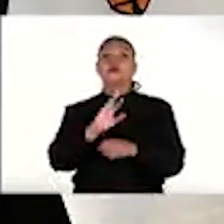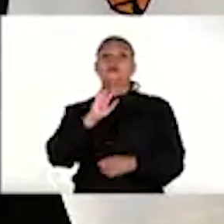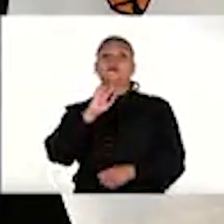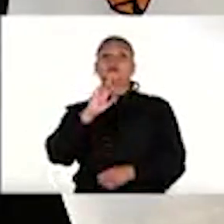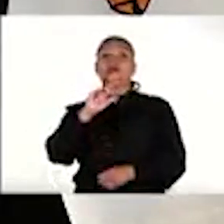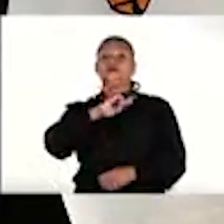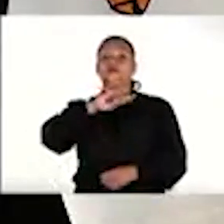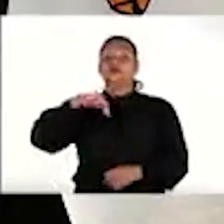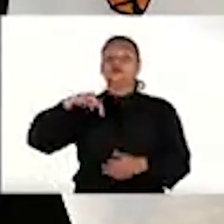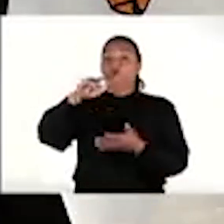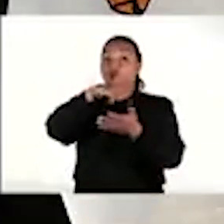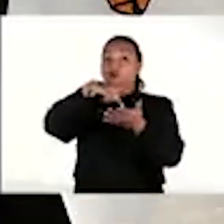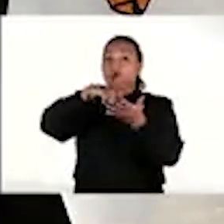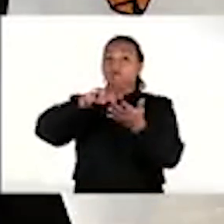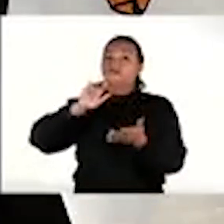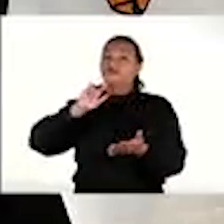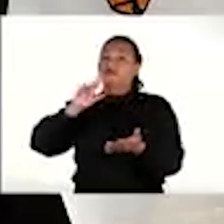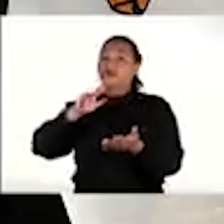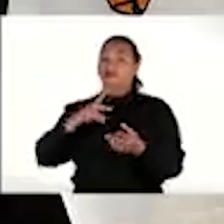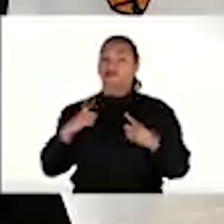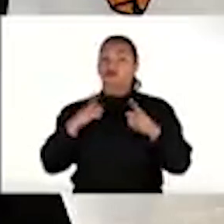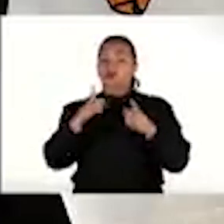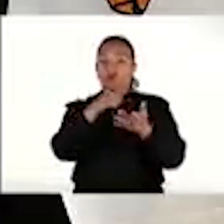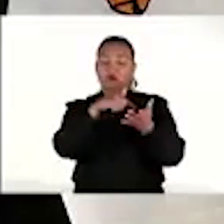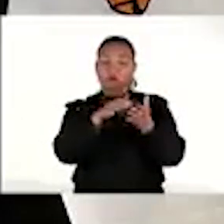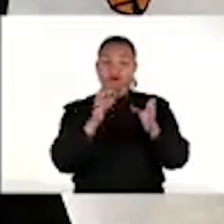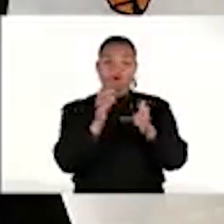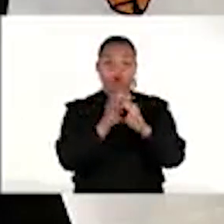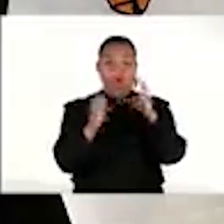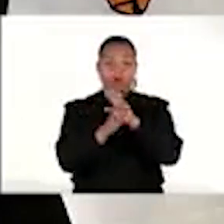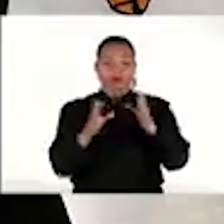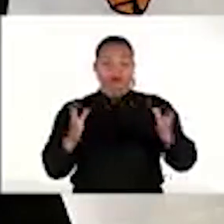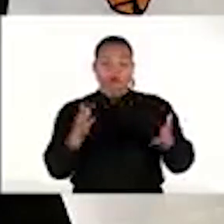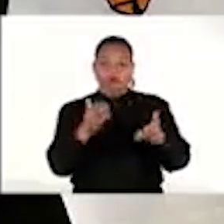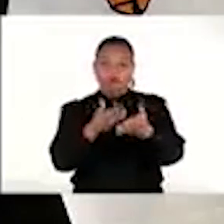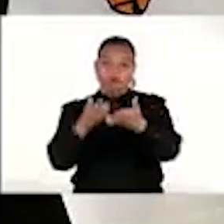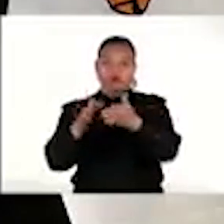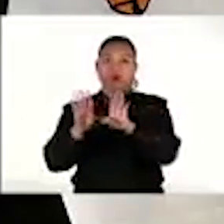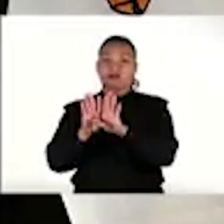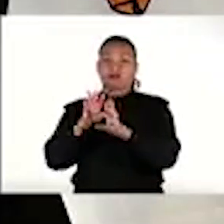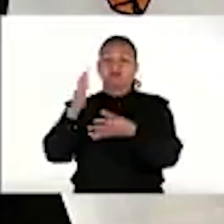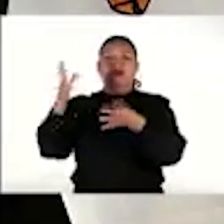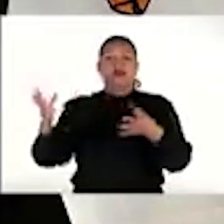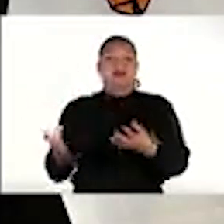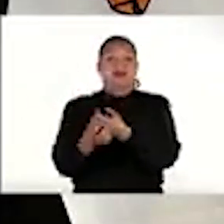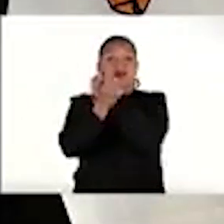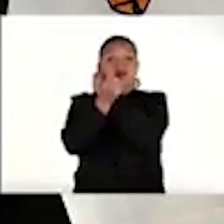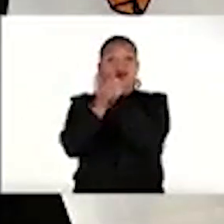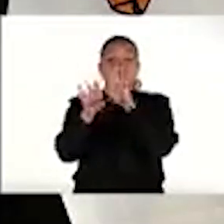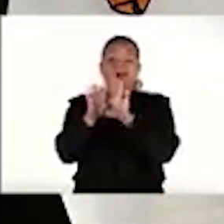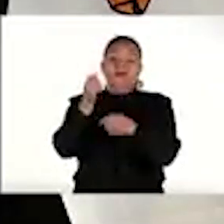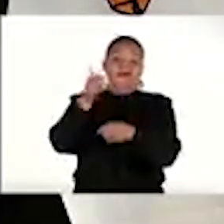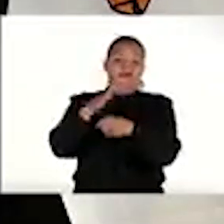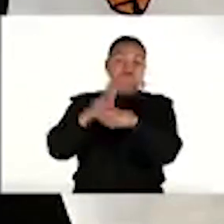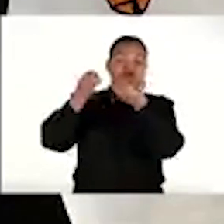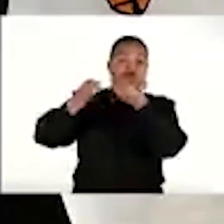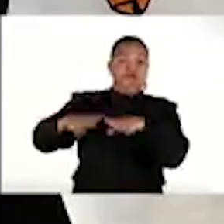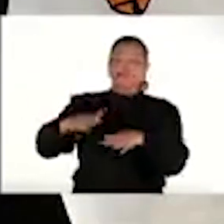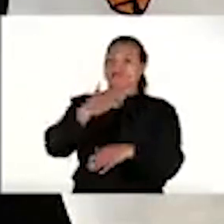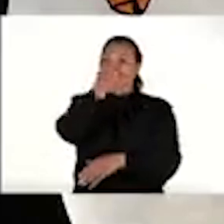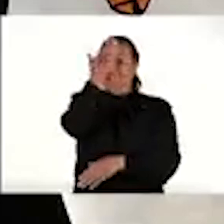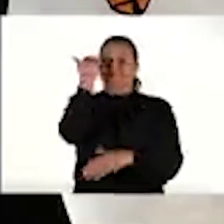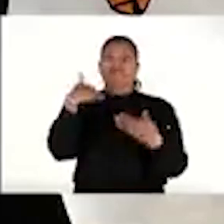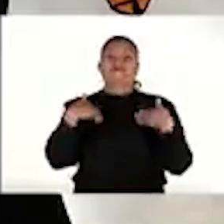nuestros espacios, su equipamiento y rescate de un abandono administrativo y moralmente inexplicable.